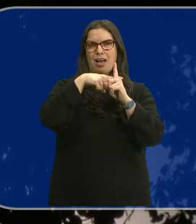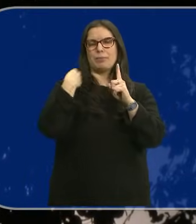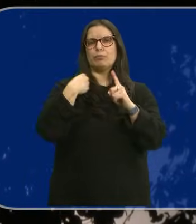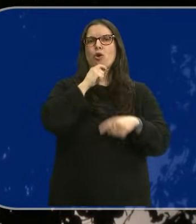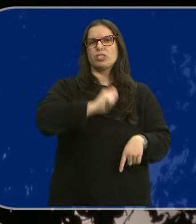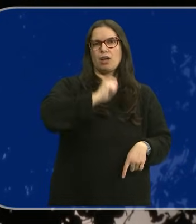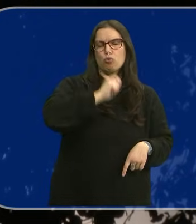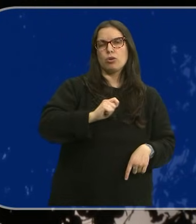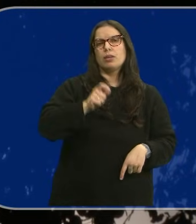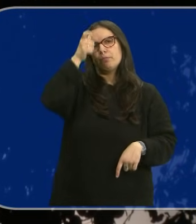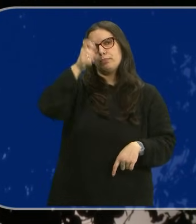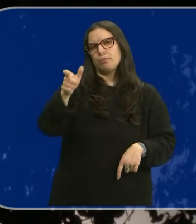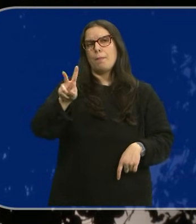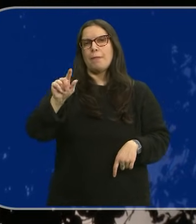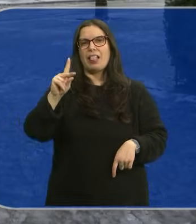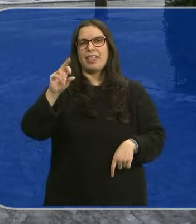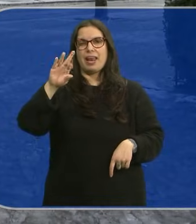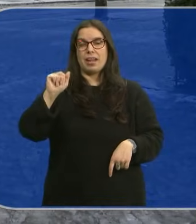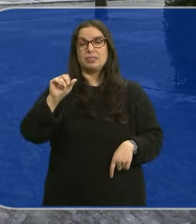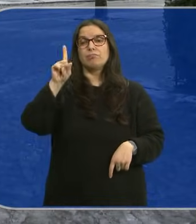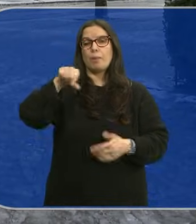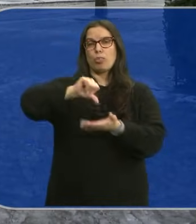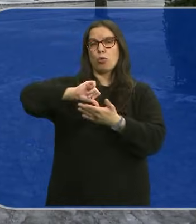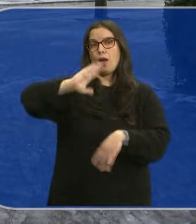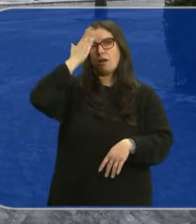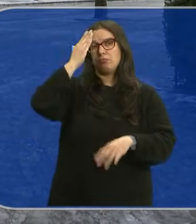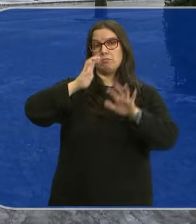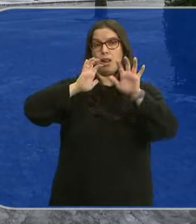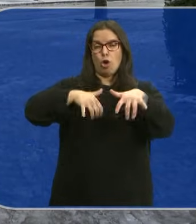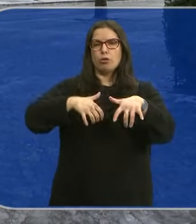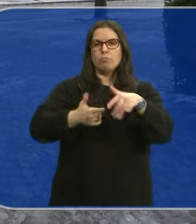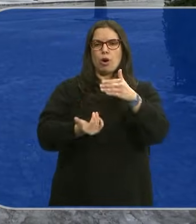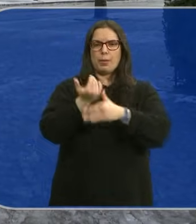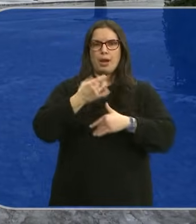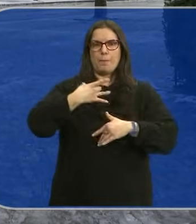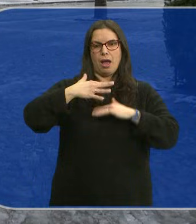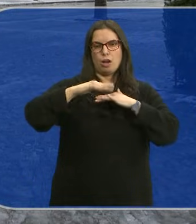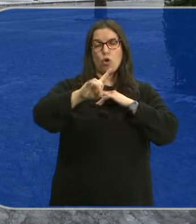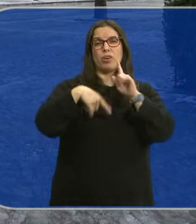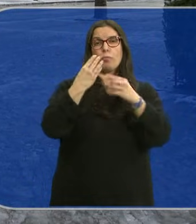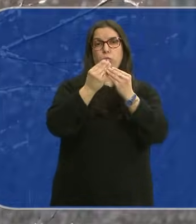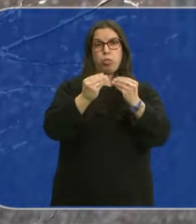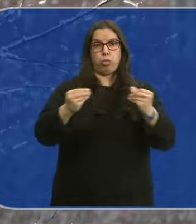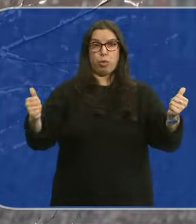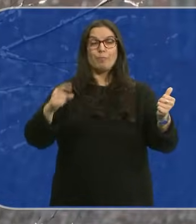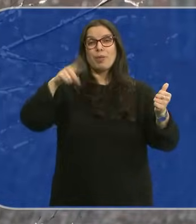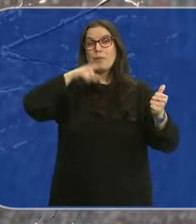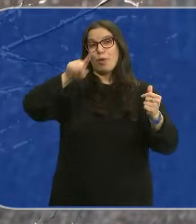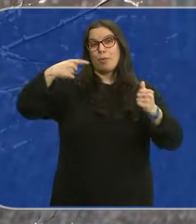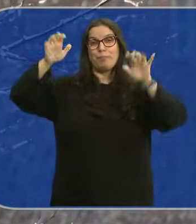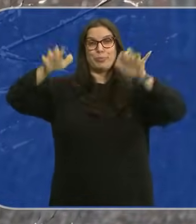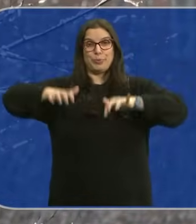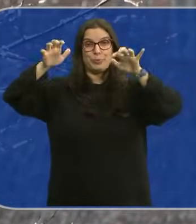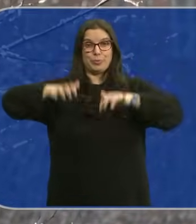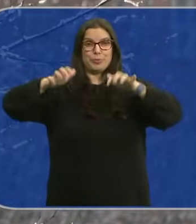Sagún y Valderas. La capital también amanecía cubierta de nieve, aunque a lo largo de la mañana se ha ido derritiendo, también por acción de la lluvia que